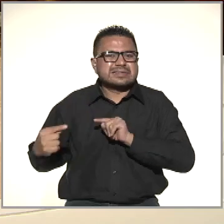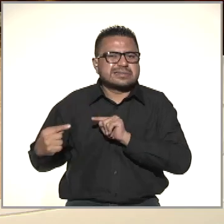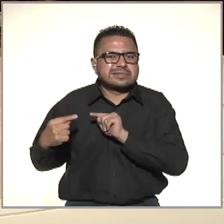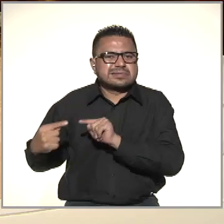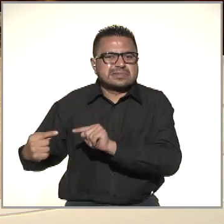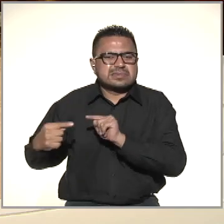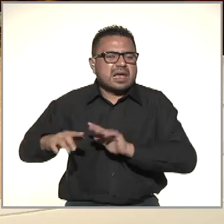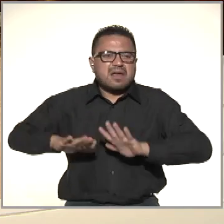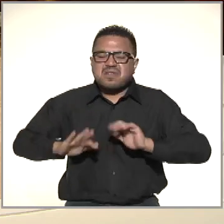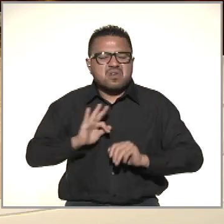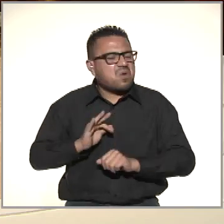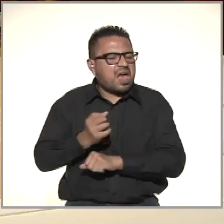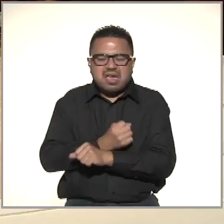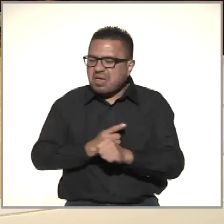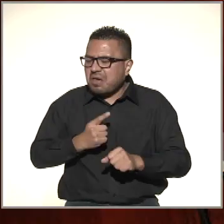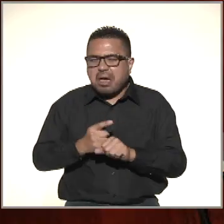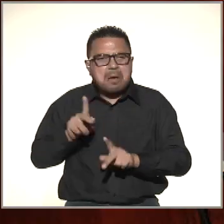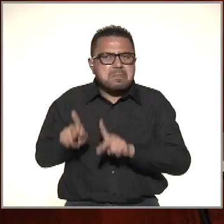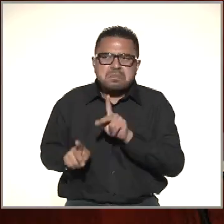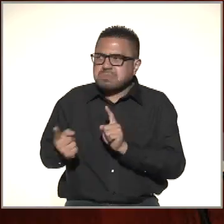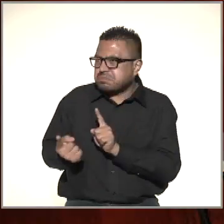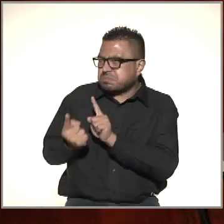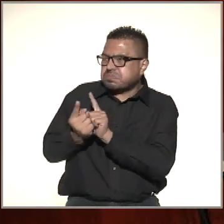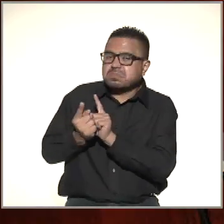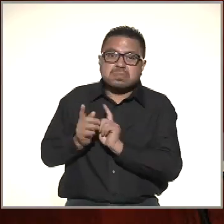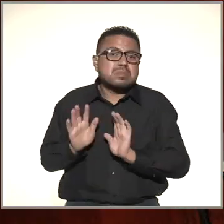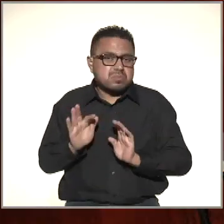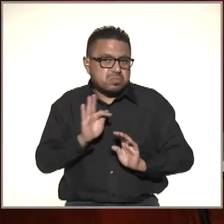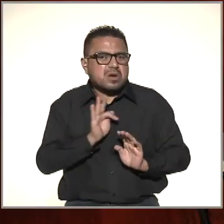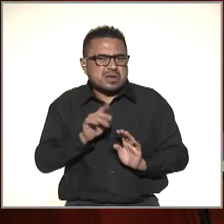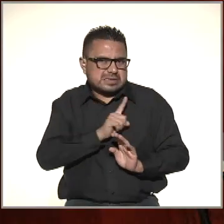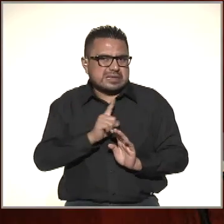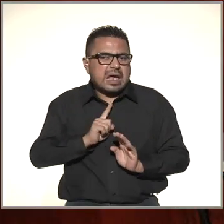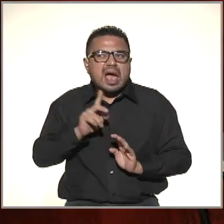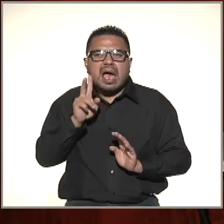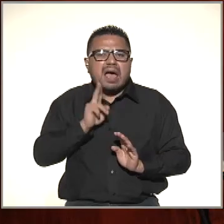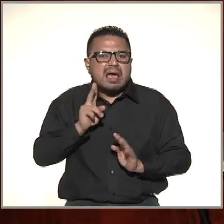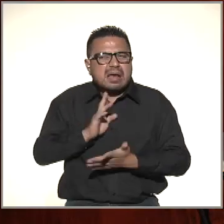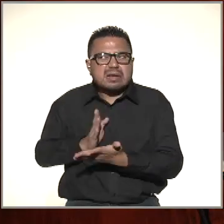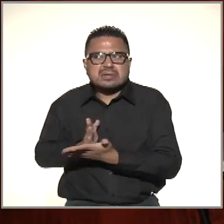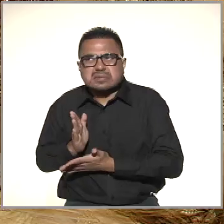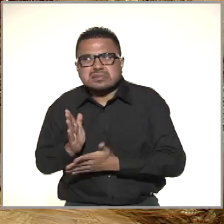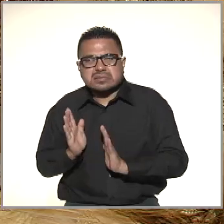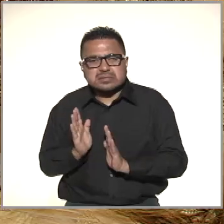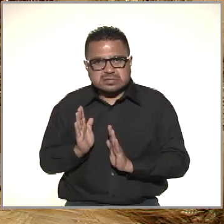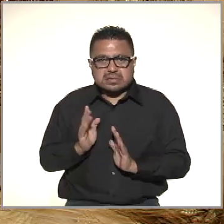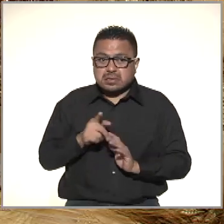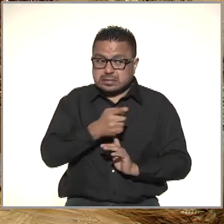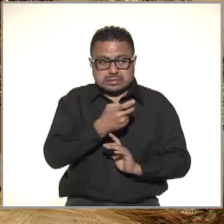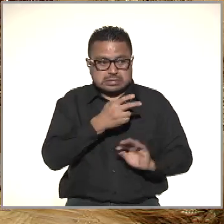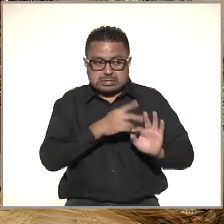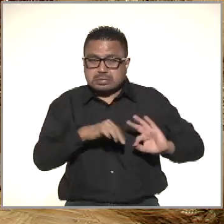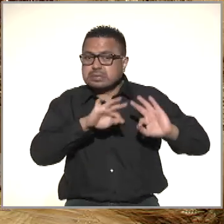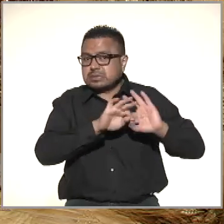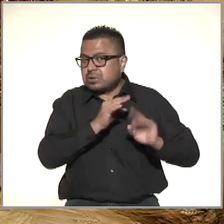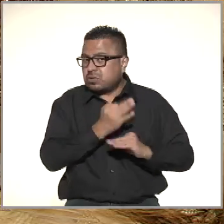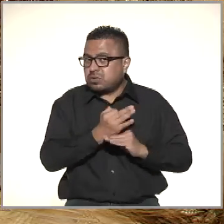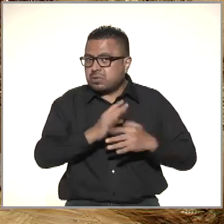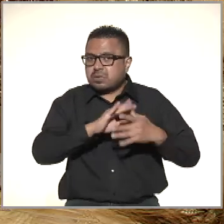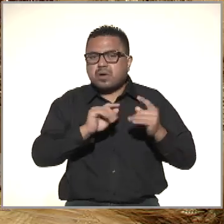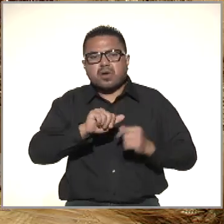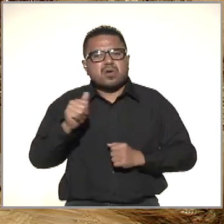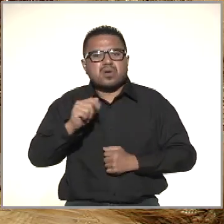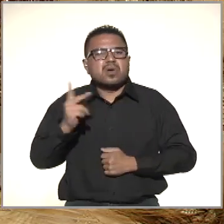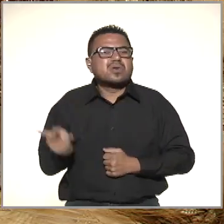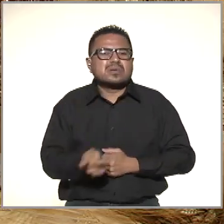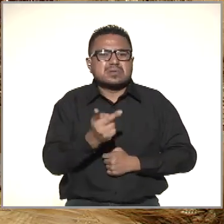a veces no hay posibilidad de diálogo, pero creo que por lo menos habría que intentarlo. Importantísimo lo que acabas de decir. Y otro de las preguntas